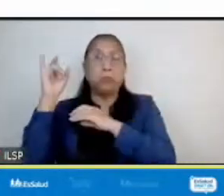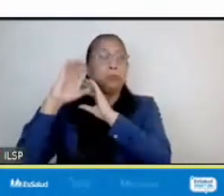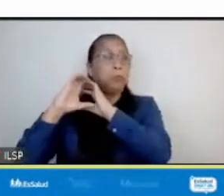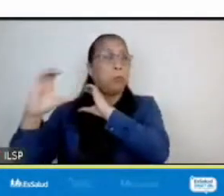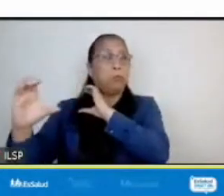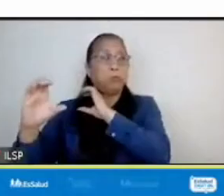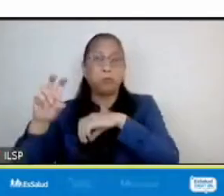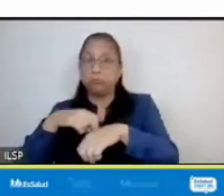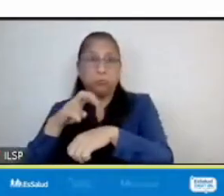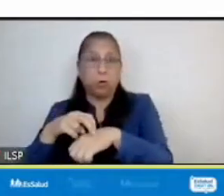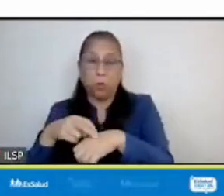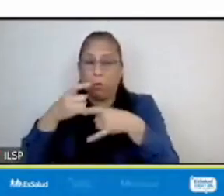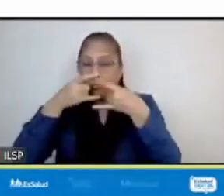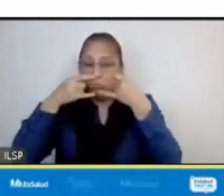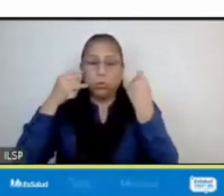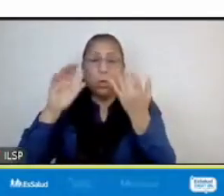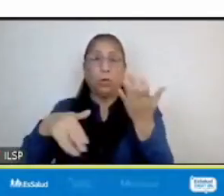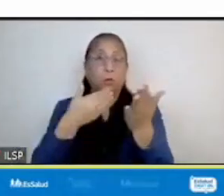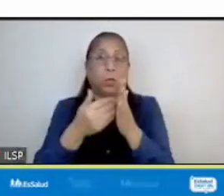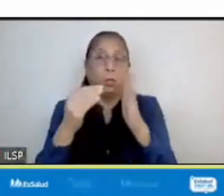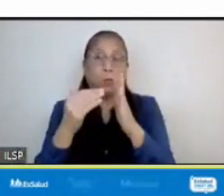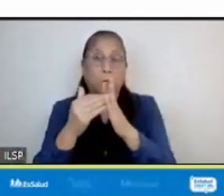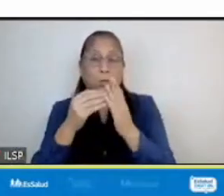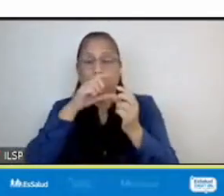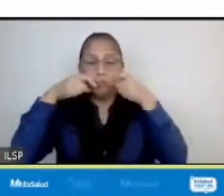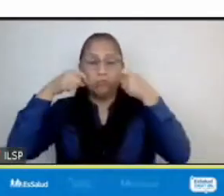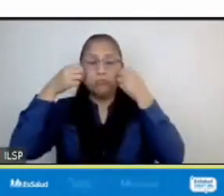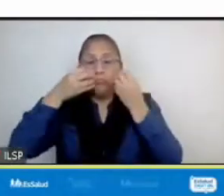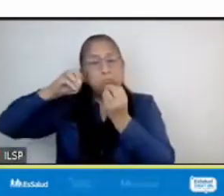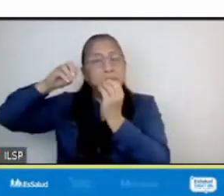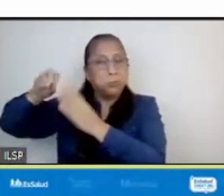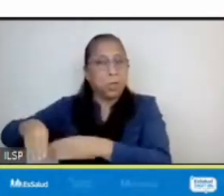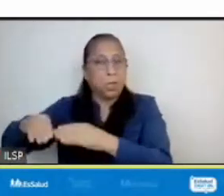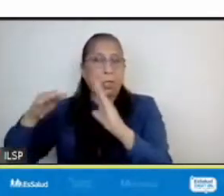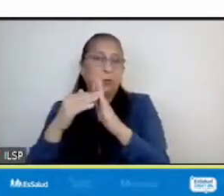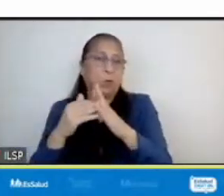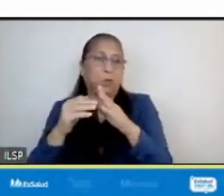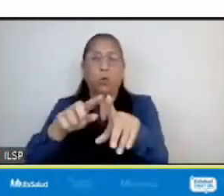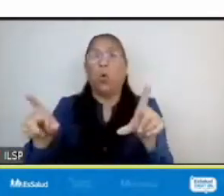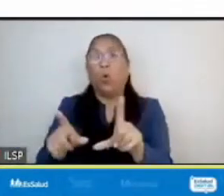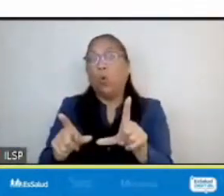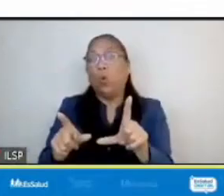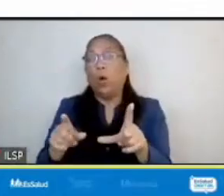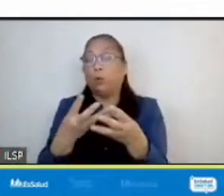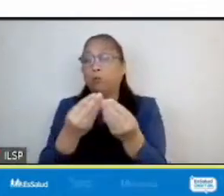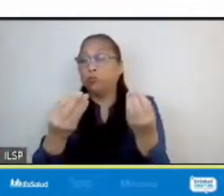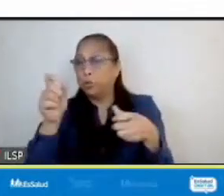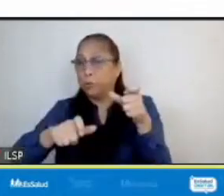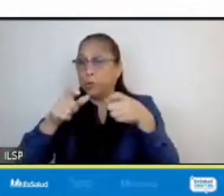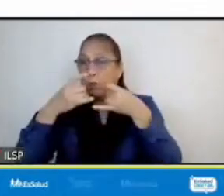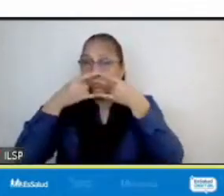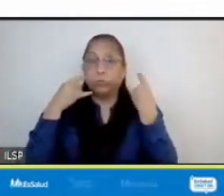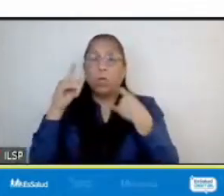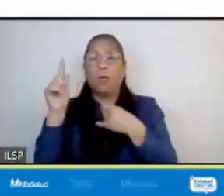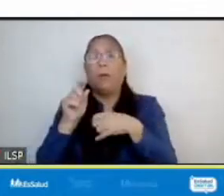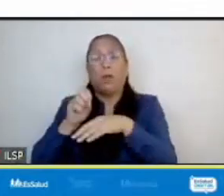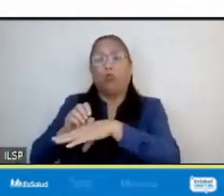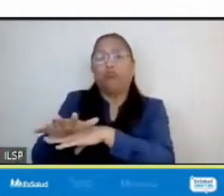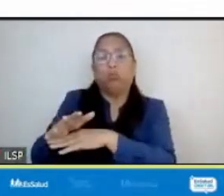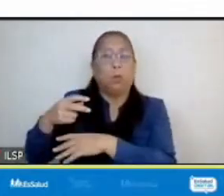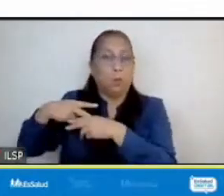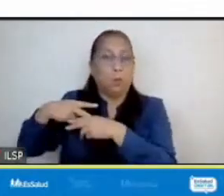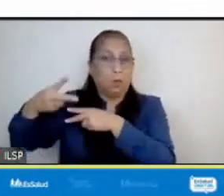estar y llega a su destino y ahí se la puede quitar si es su casa o si no está en un lugar público igual mantenerse la mascarilla, porque así no contagias al vecino. Y si